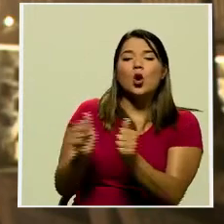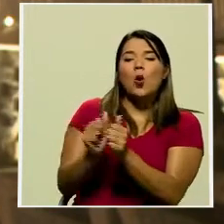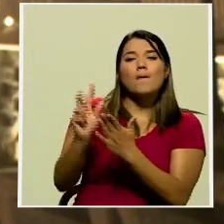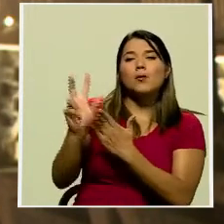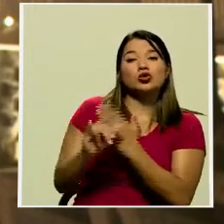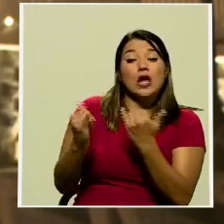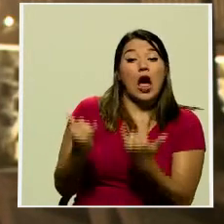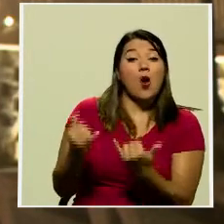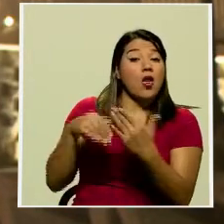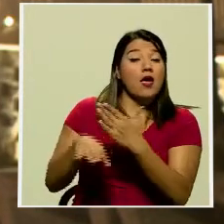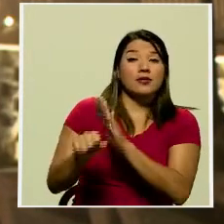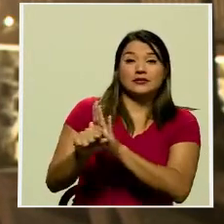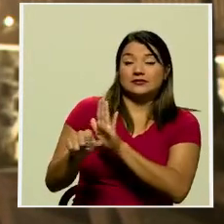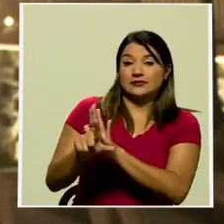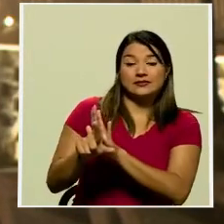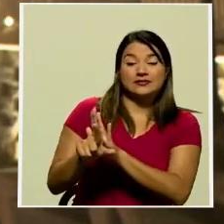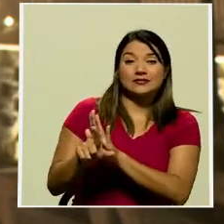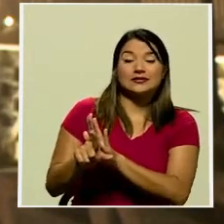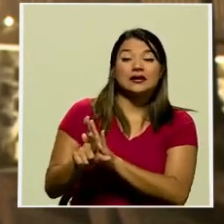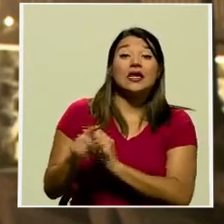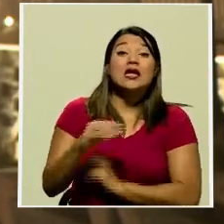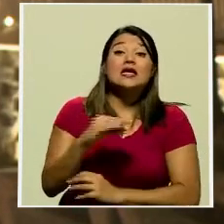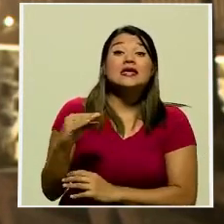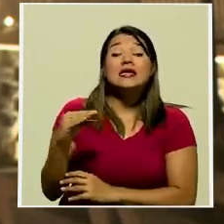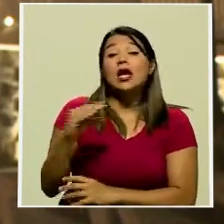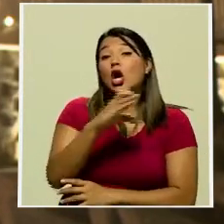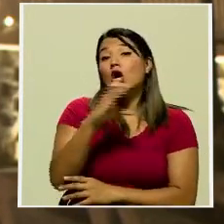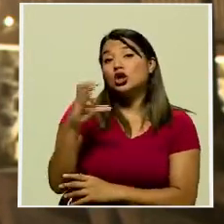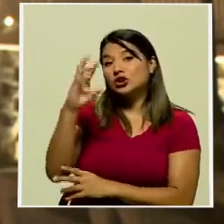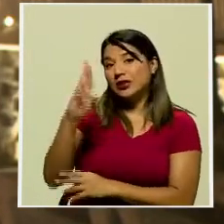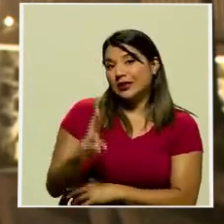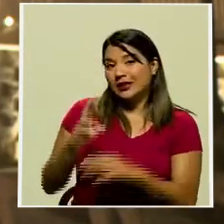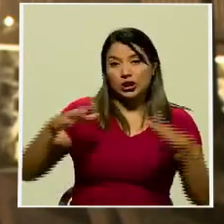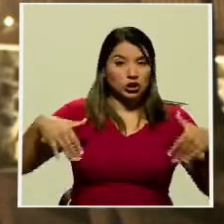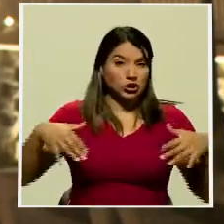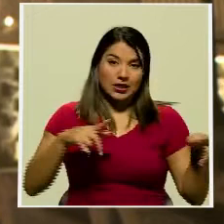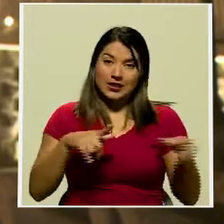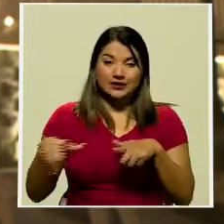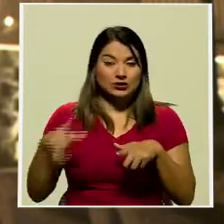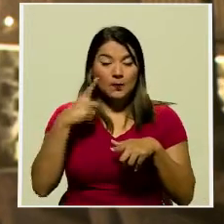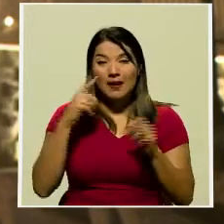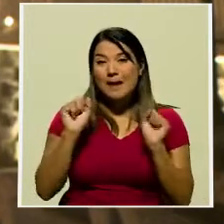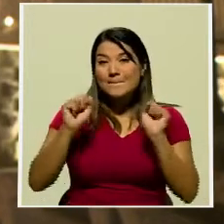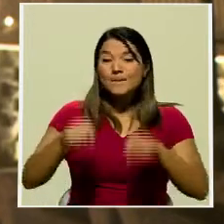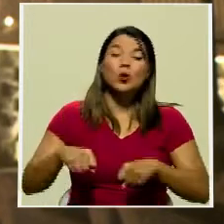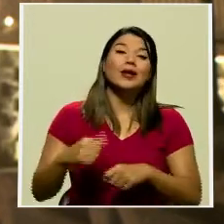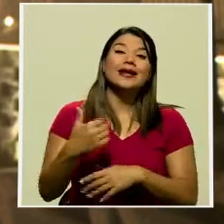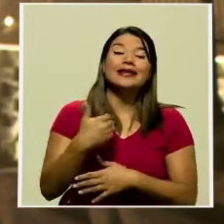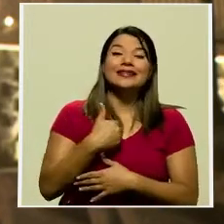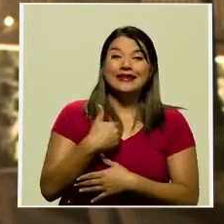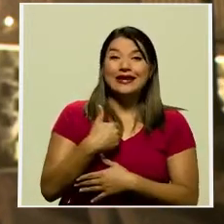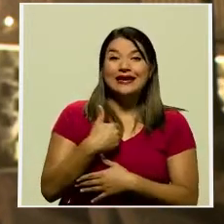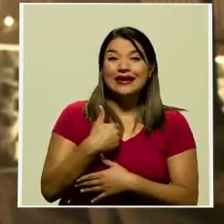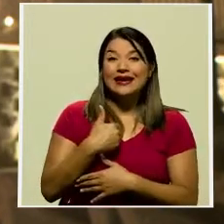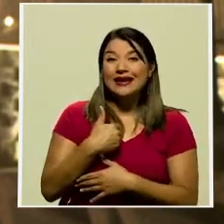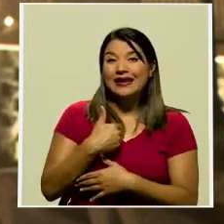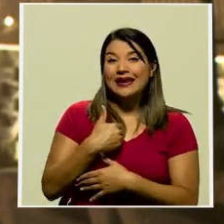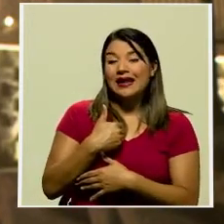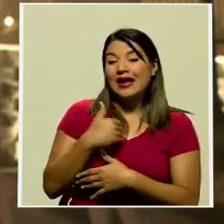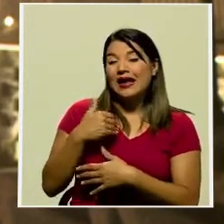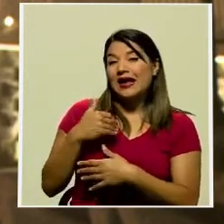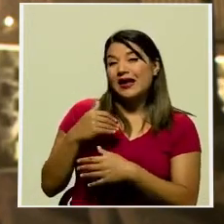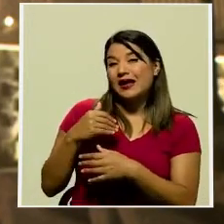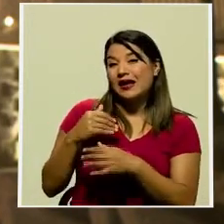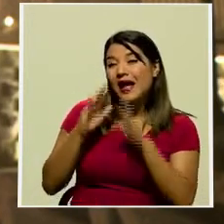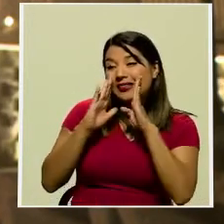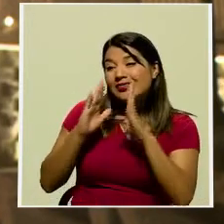plenario legislativo una iniciativa de este tipo y que Costa Rica no está lista para tener pues el tema del cáñamo y